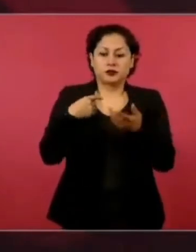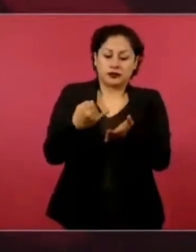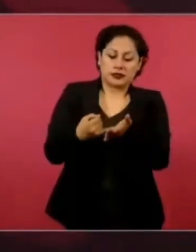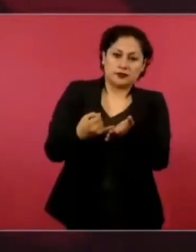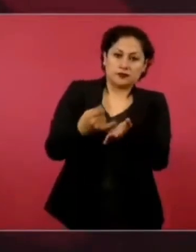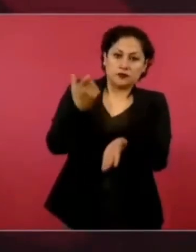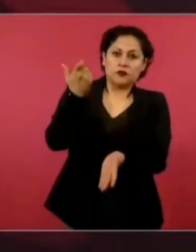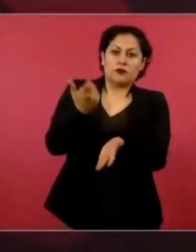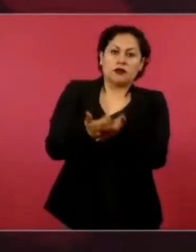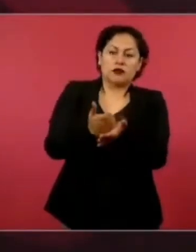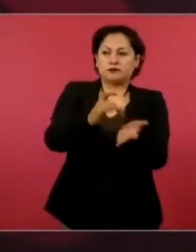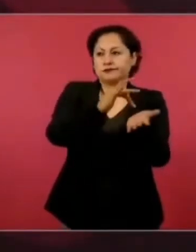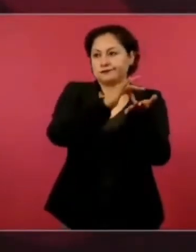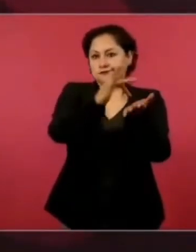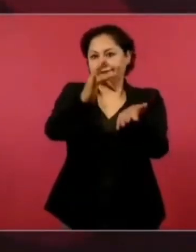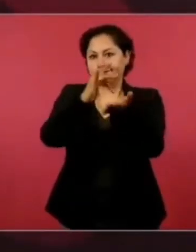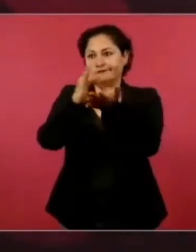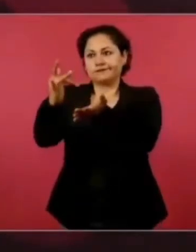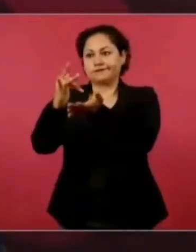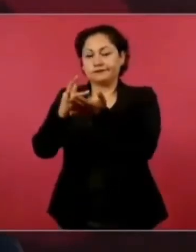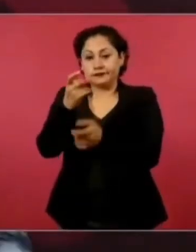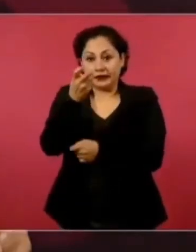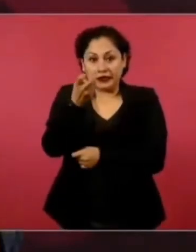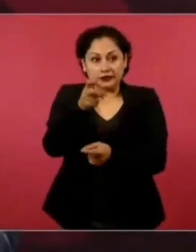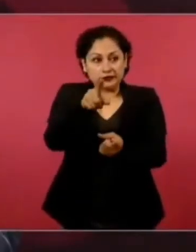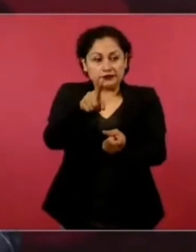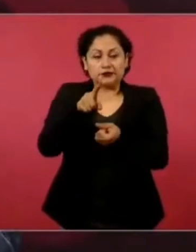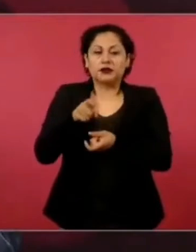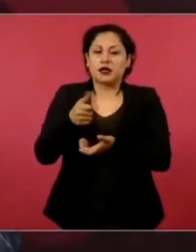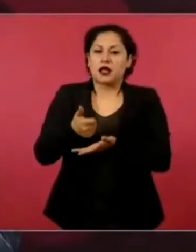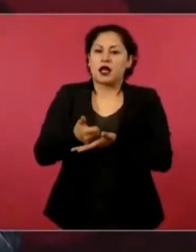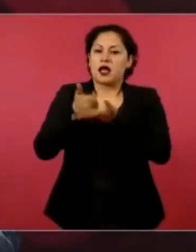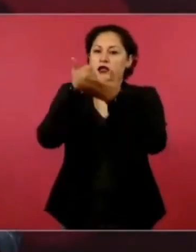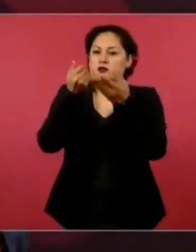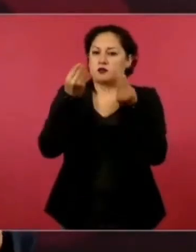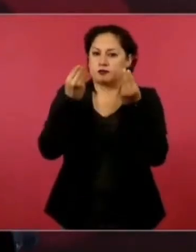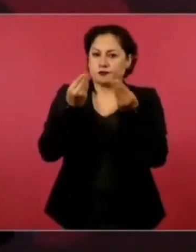porque nos ayudan mucho.